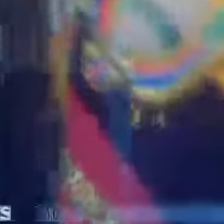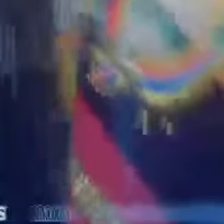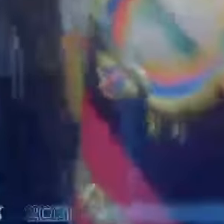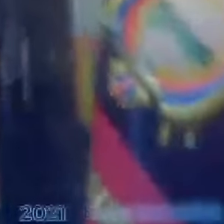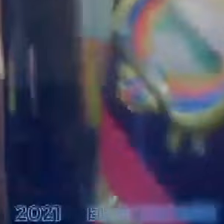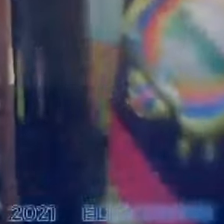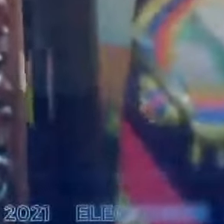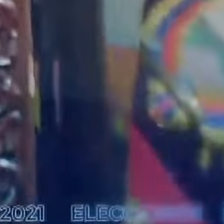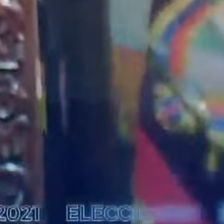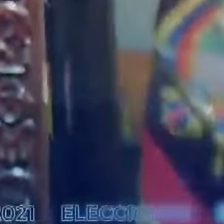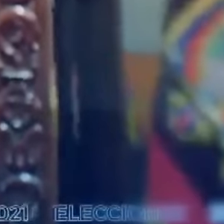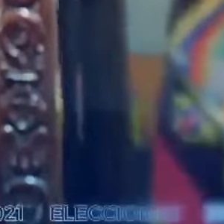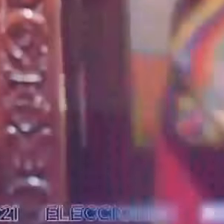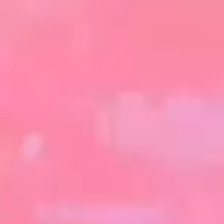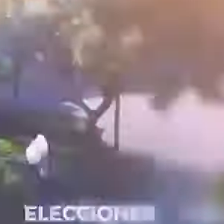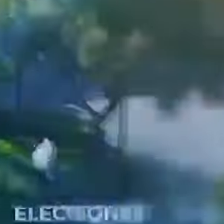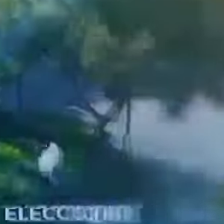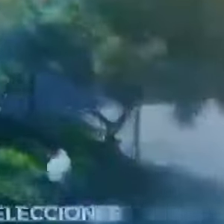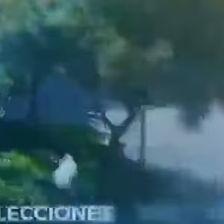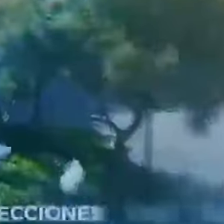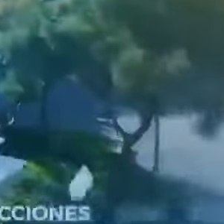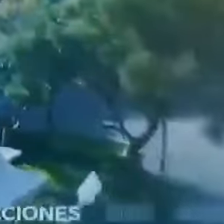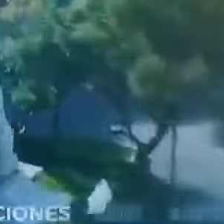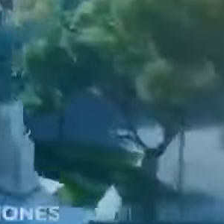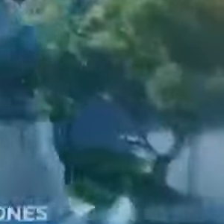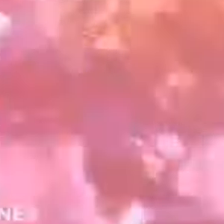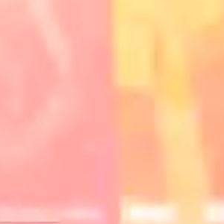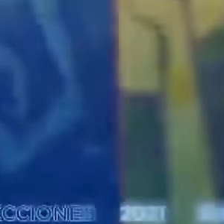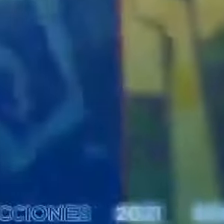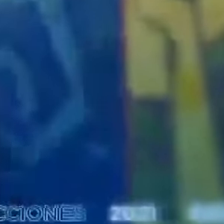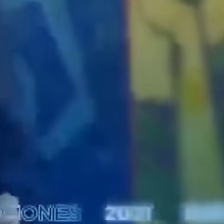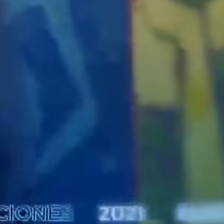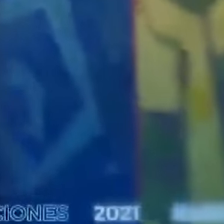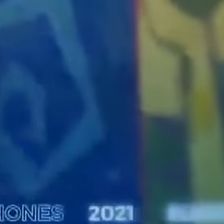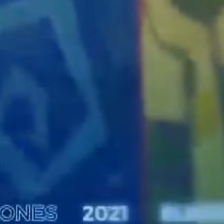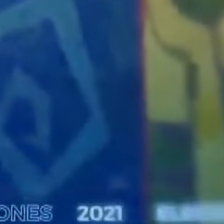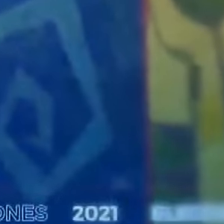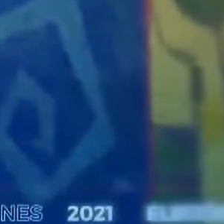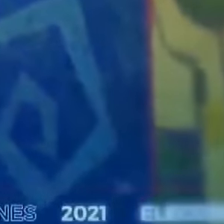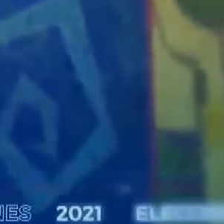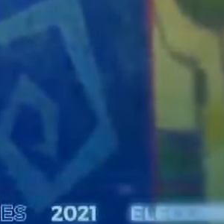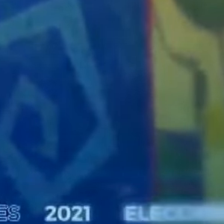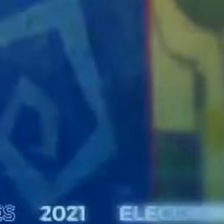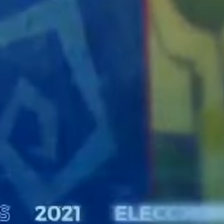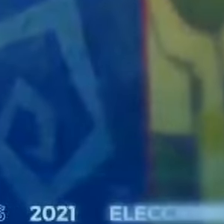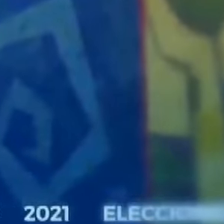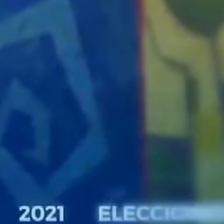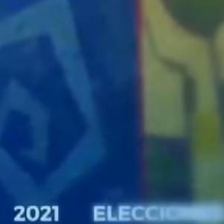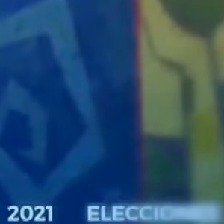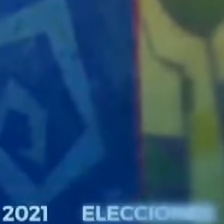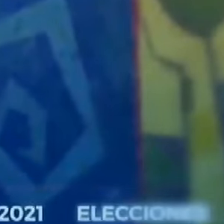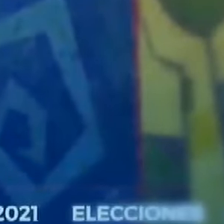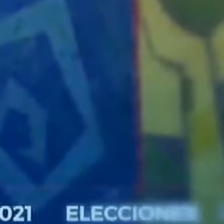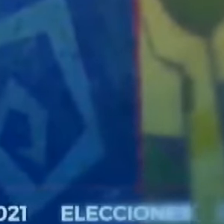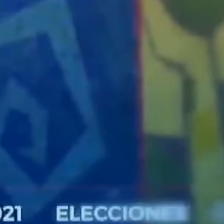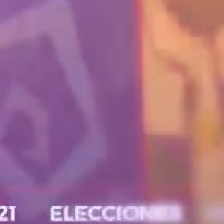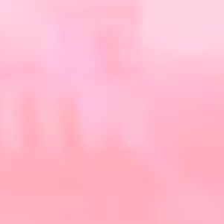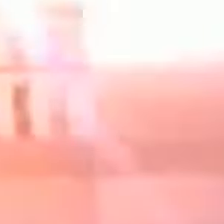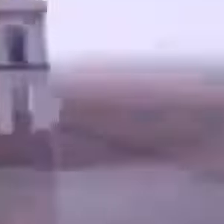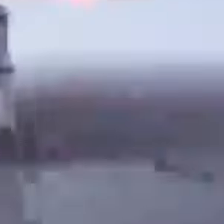Una elección que marcará el rumbo del Ecuador. En medio de una pandemia, escándalos de corrupción y la